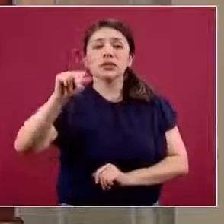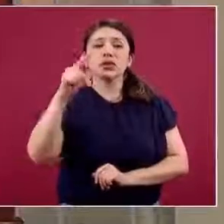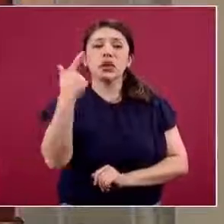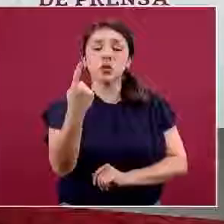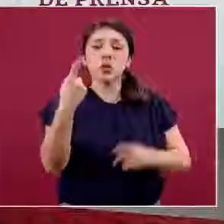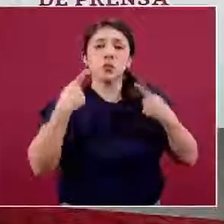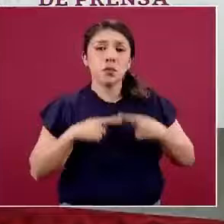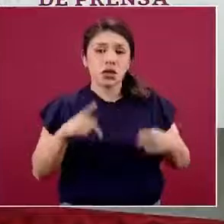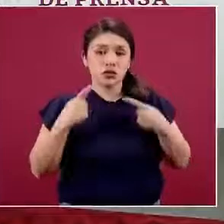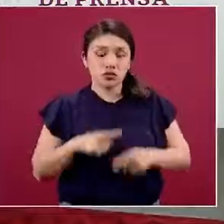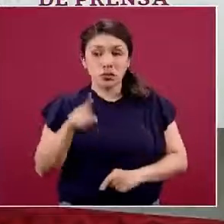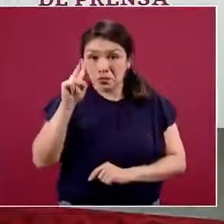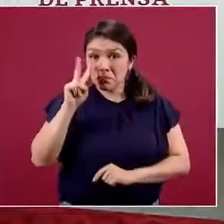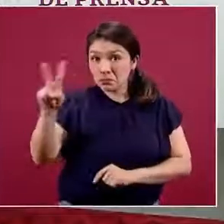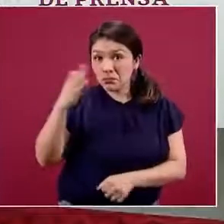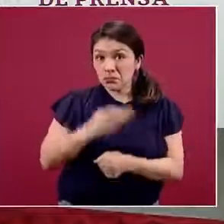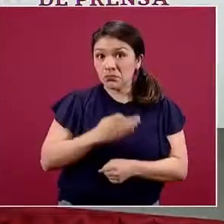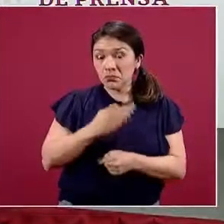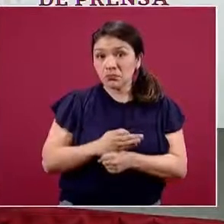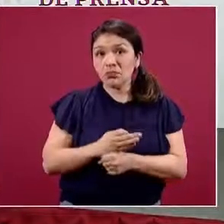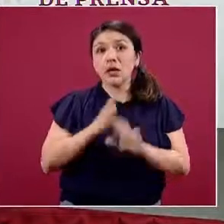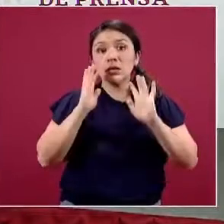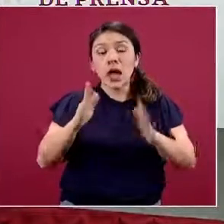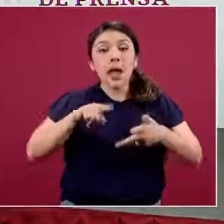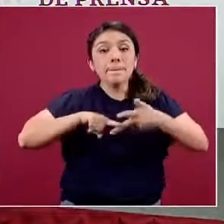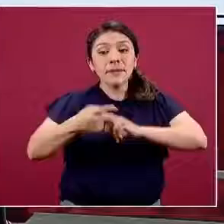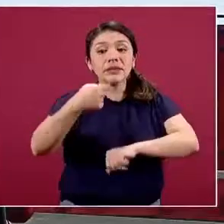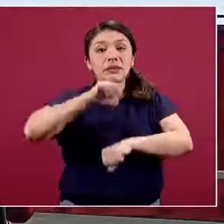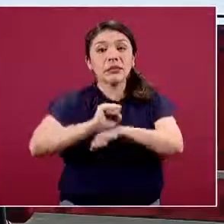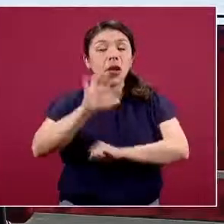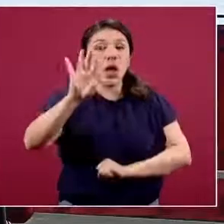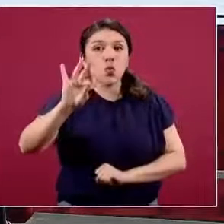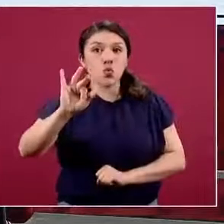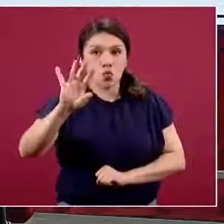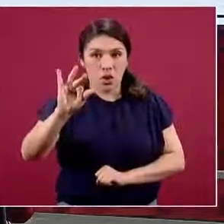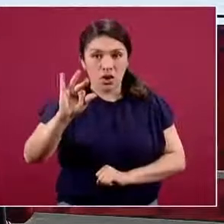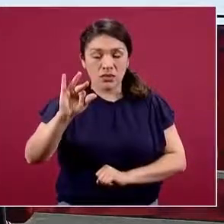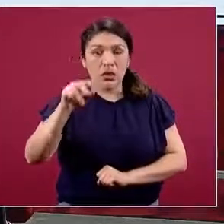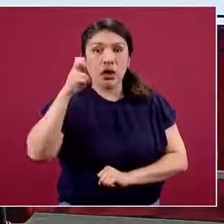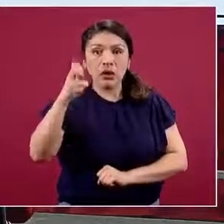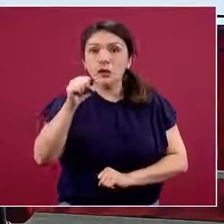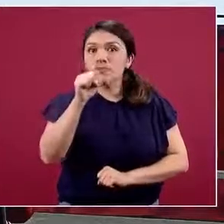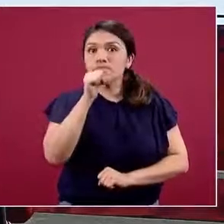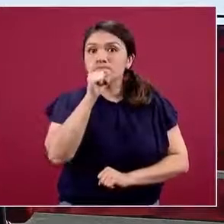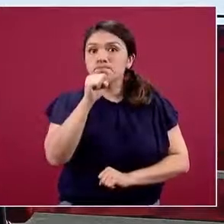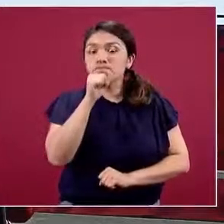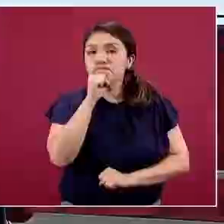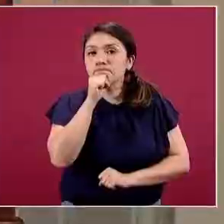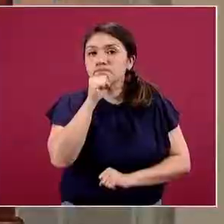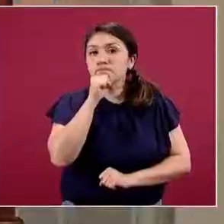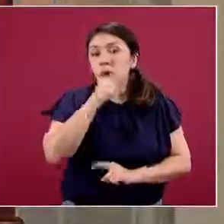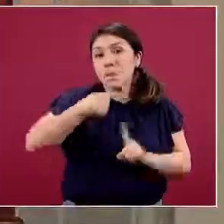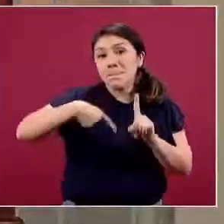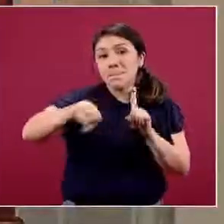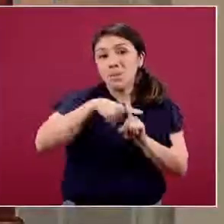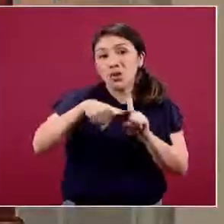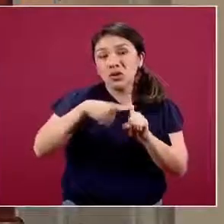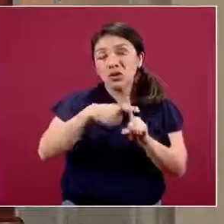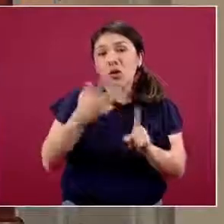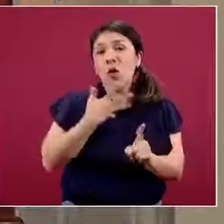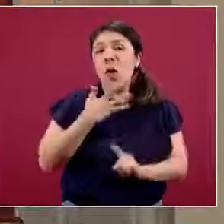83.781. Como podemos ver, estamos abriendo la semana 40 con el indicador de positividad